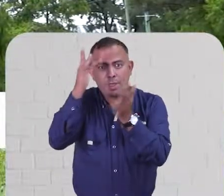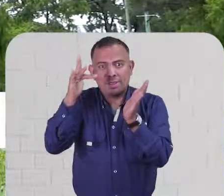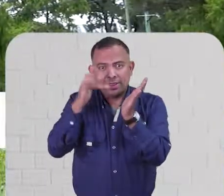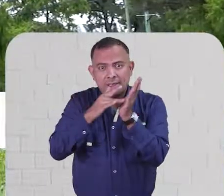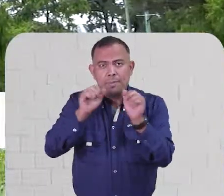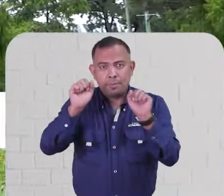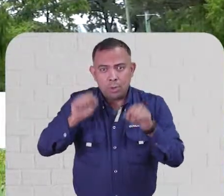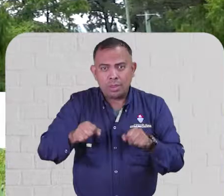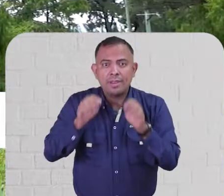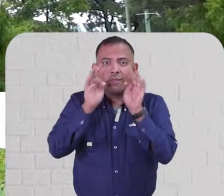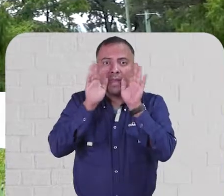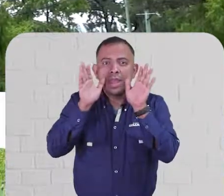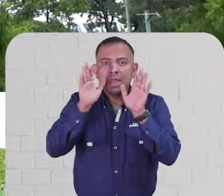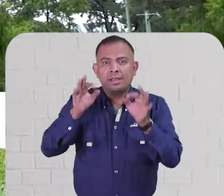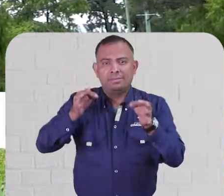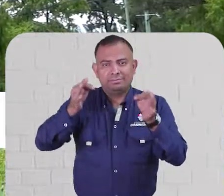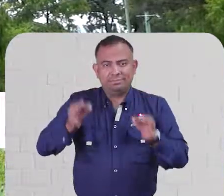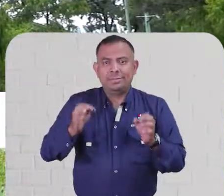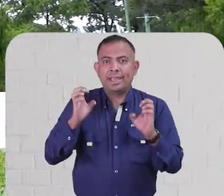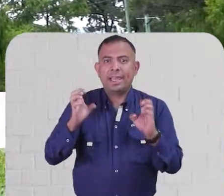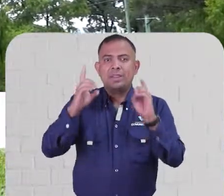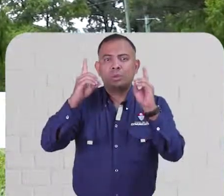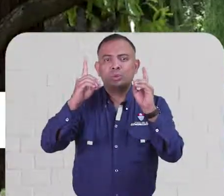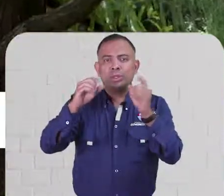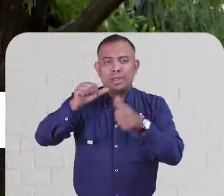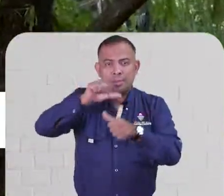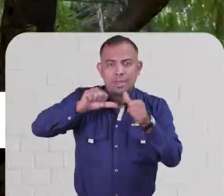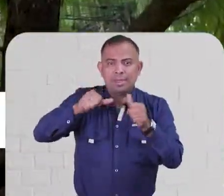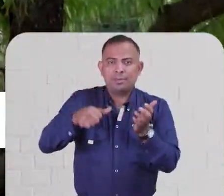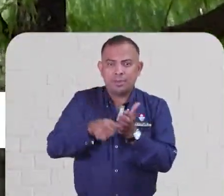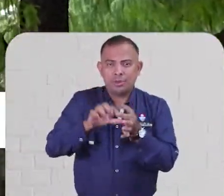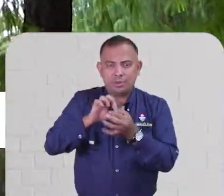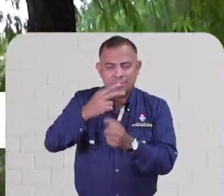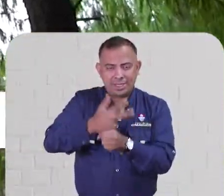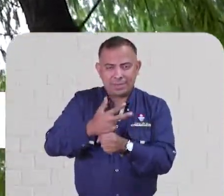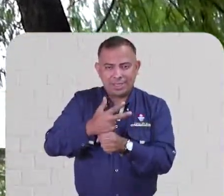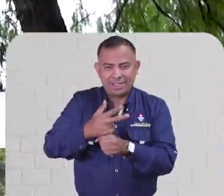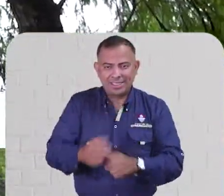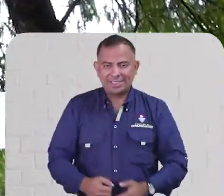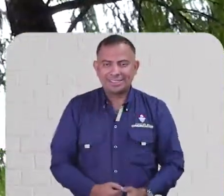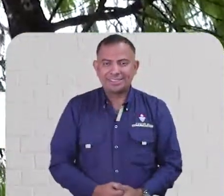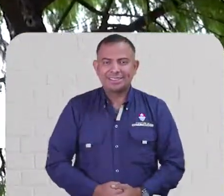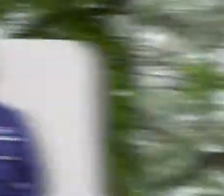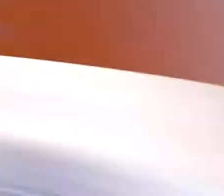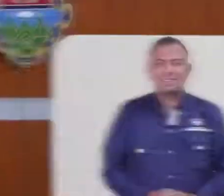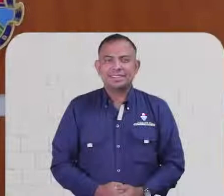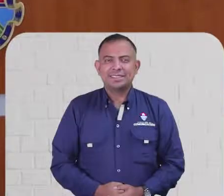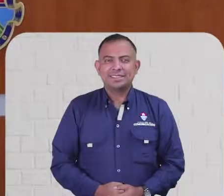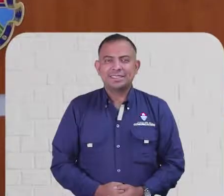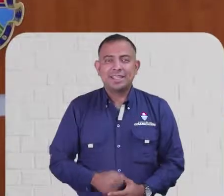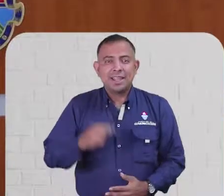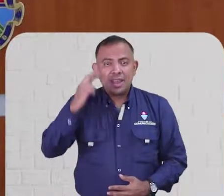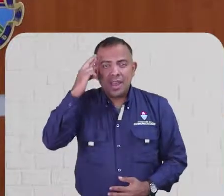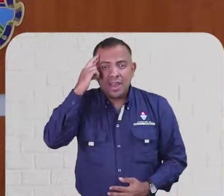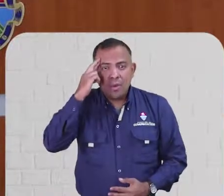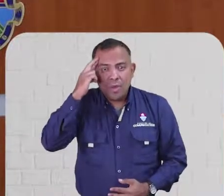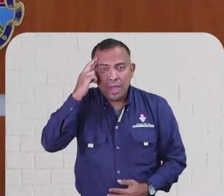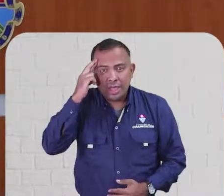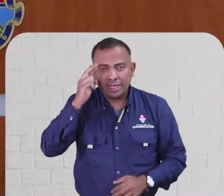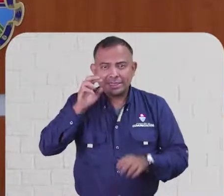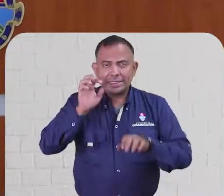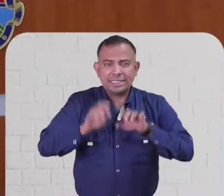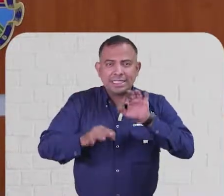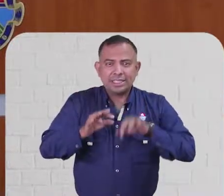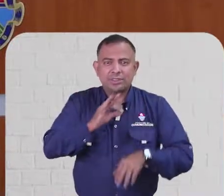más información, puede ingresar a la página de Facebook Educación Ambiental Muniguate. Le recordamos que